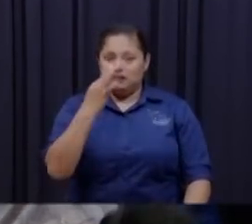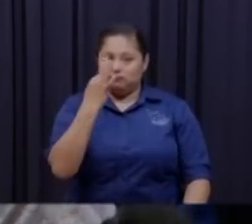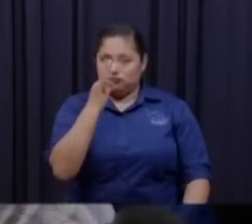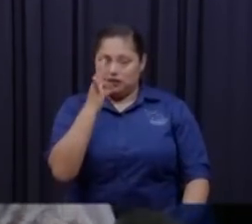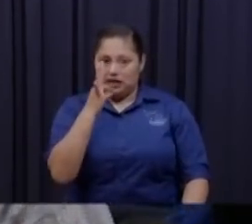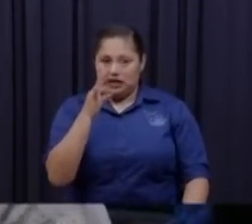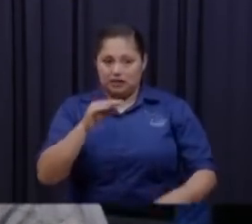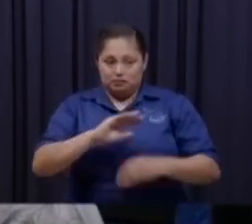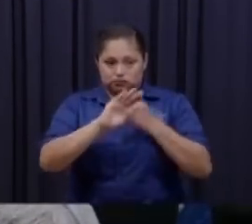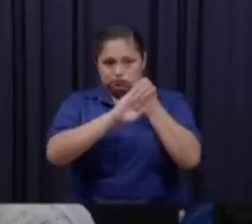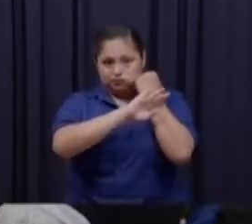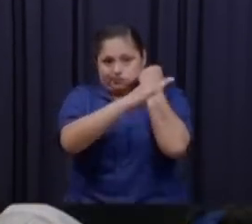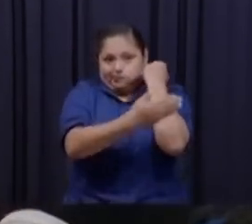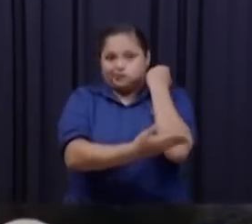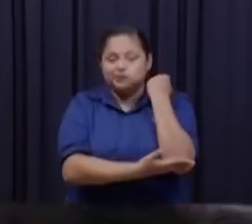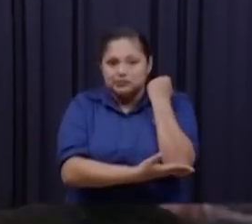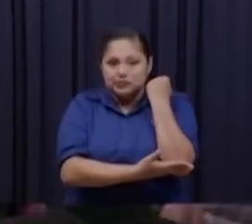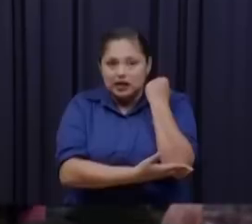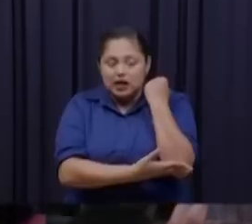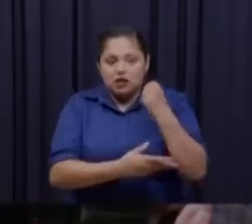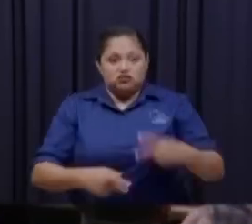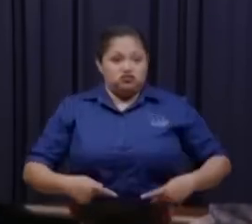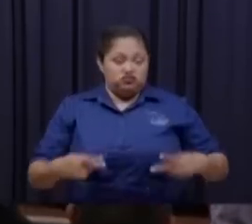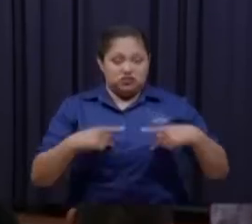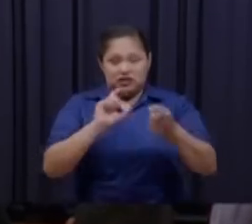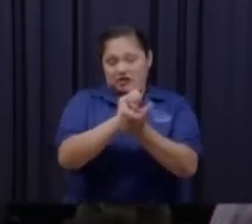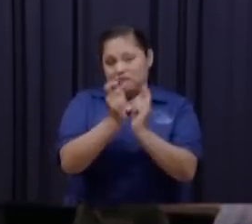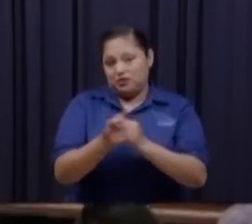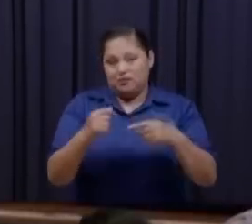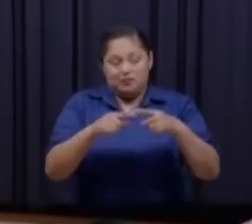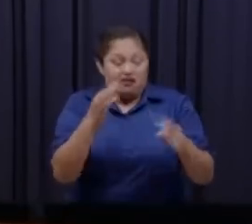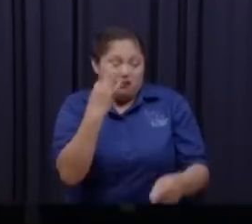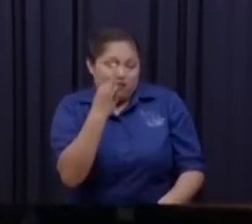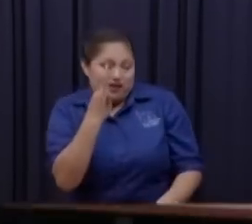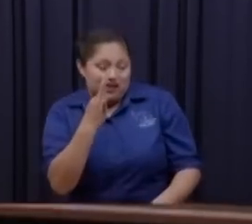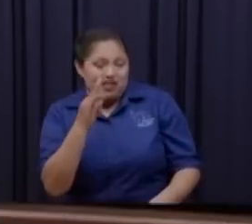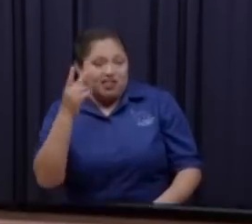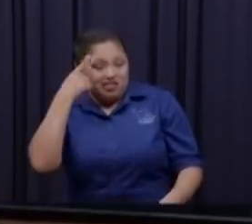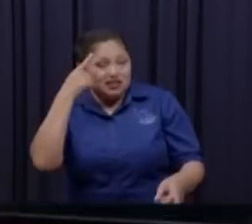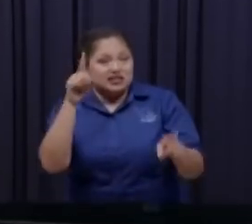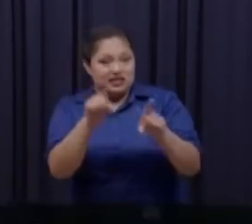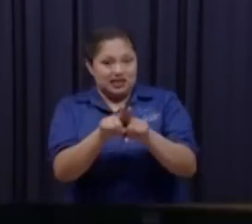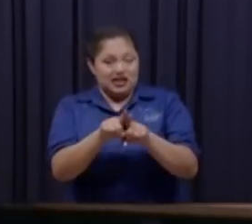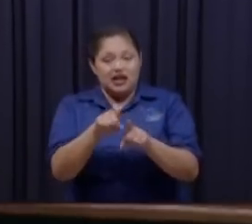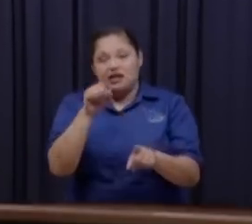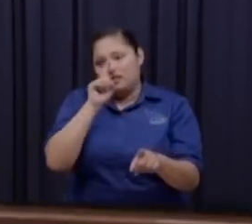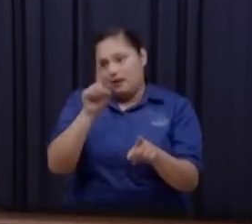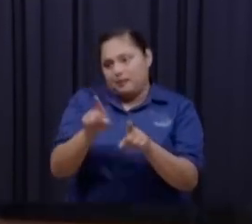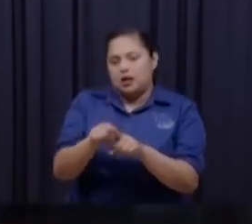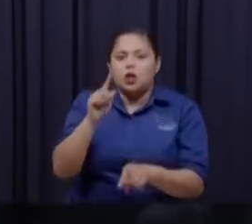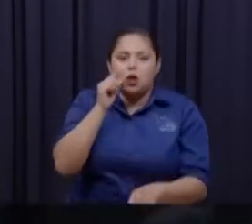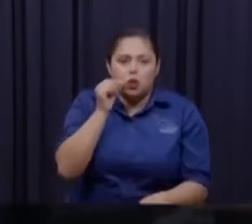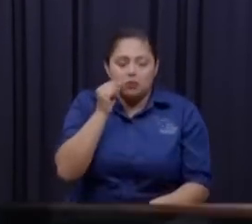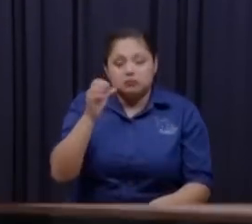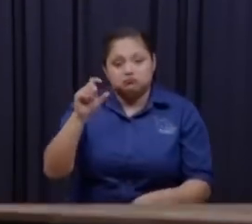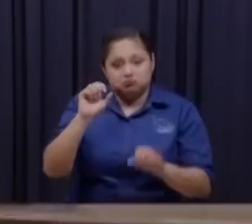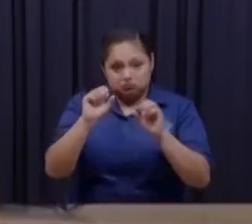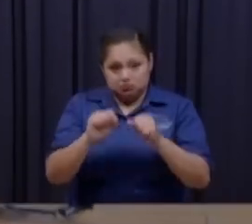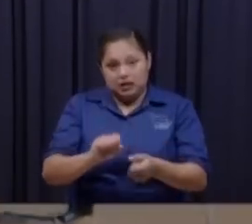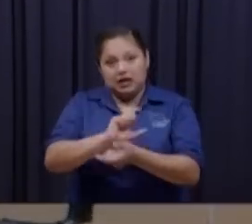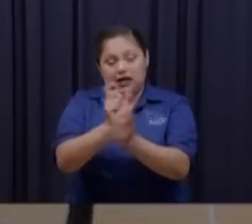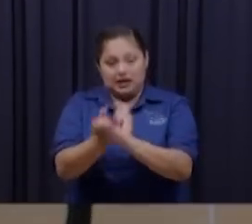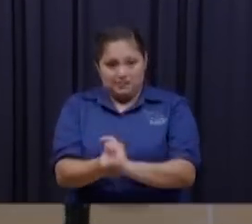embarazada, su vida cambió, pero ella tomó una decisión, y la vida de él también puede que cambie, sobre todo si tiene un suegro